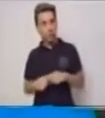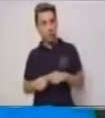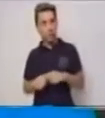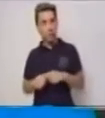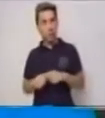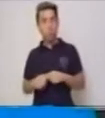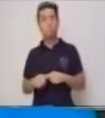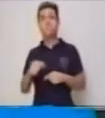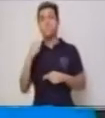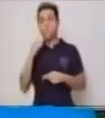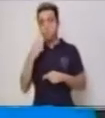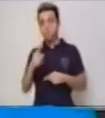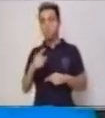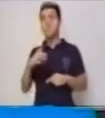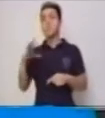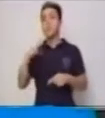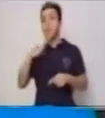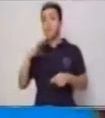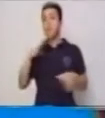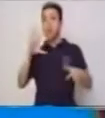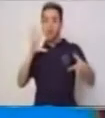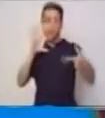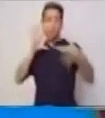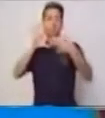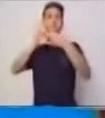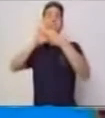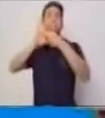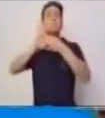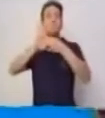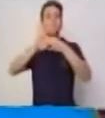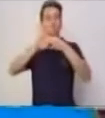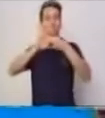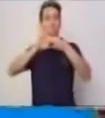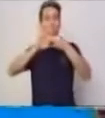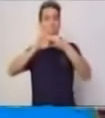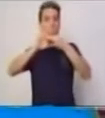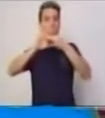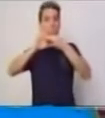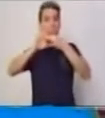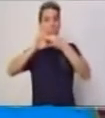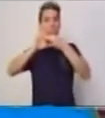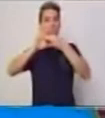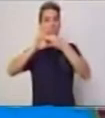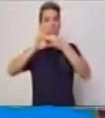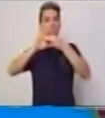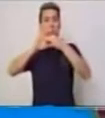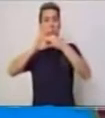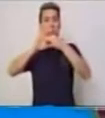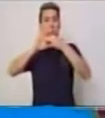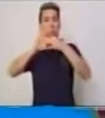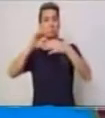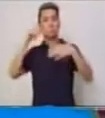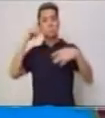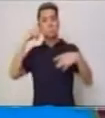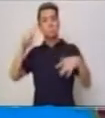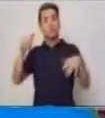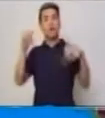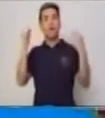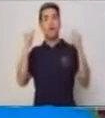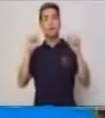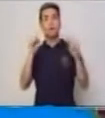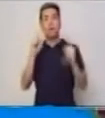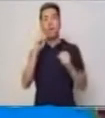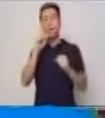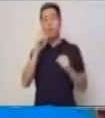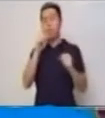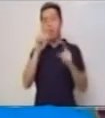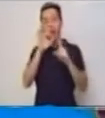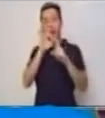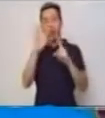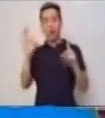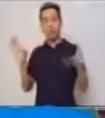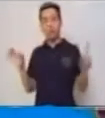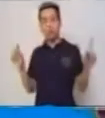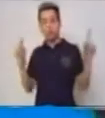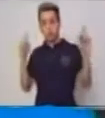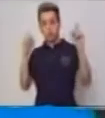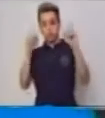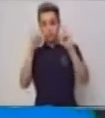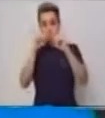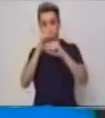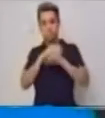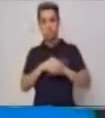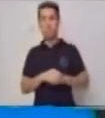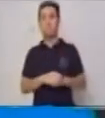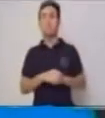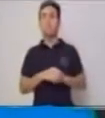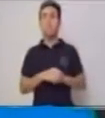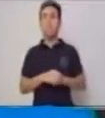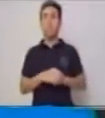un nexo que me va a unir estas dos proposiciones para formar una oración compleja. Y